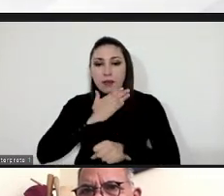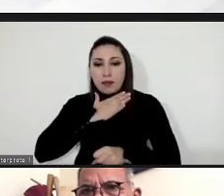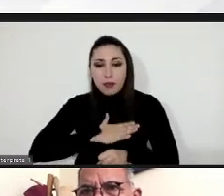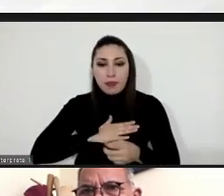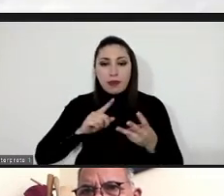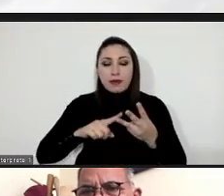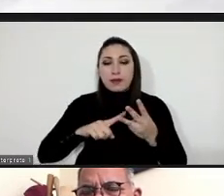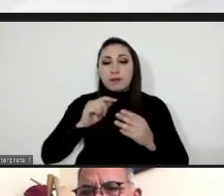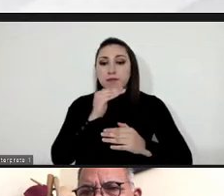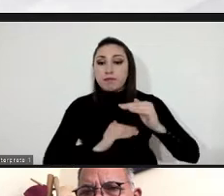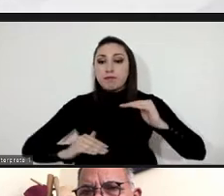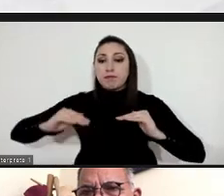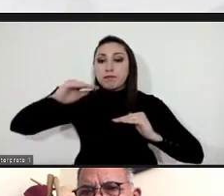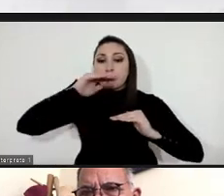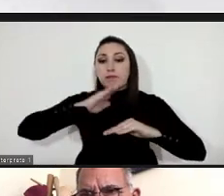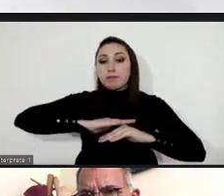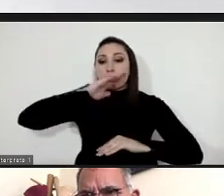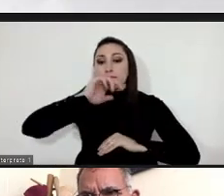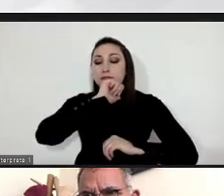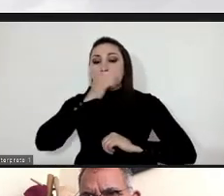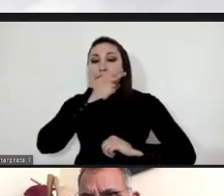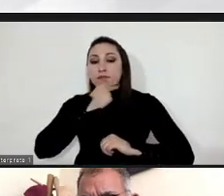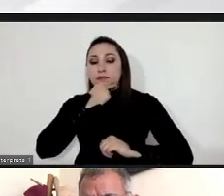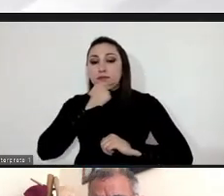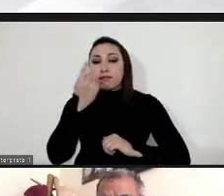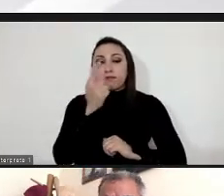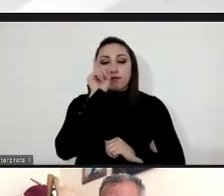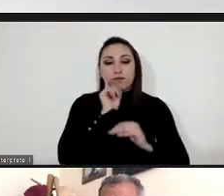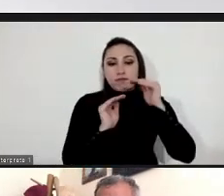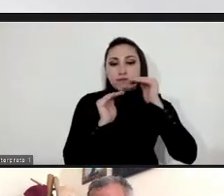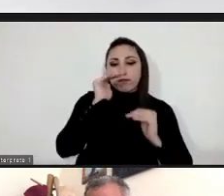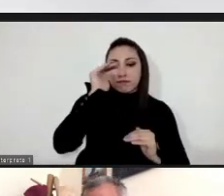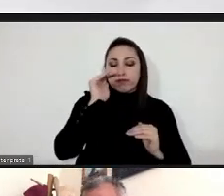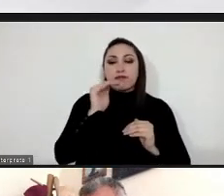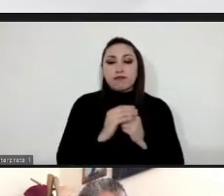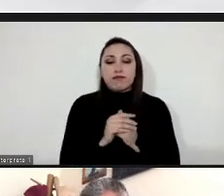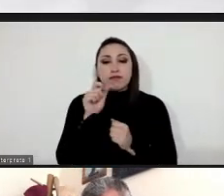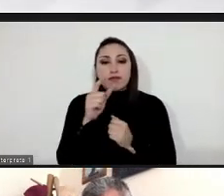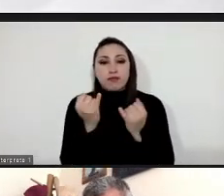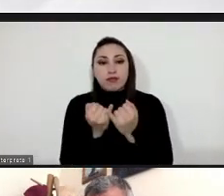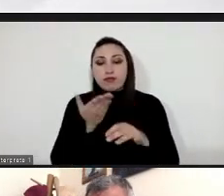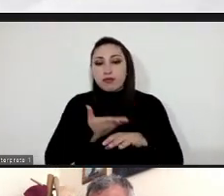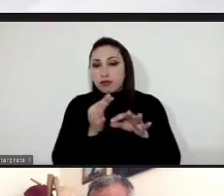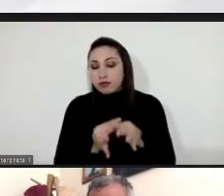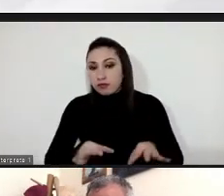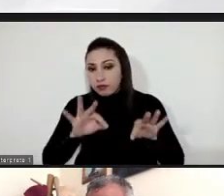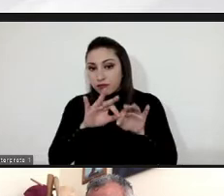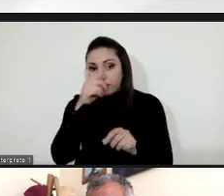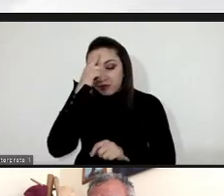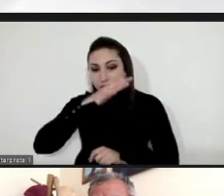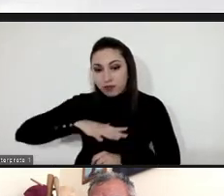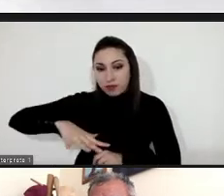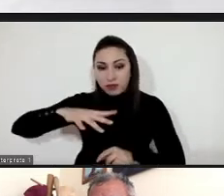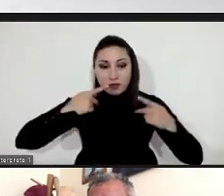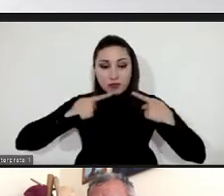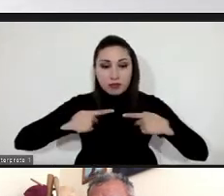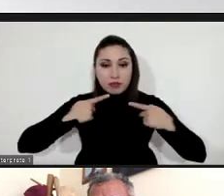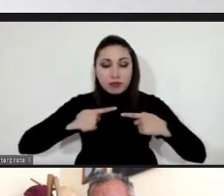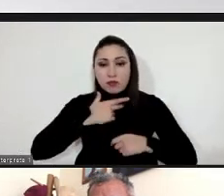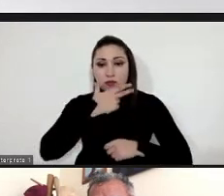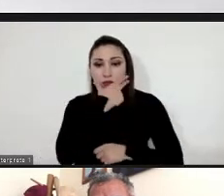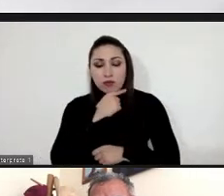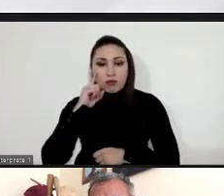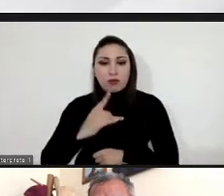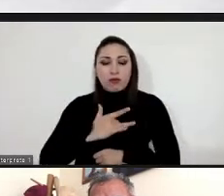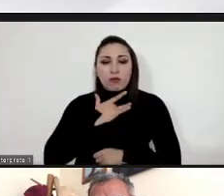jerarquización de las personas basada en el género. Asimismo, contribuye a construir una sociedad en donde las mujeres y los hombres tengan